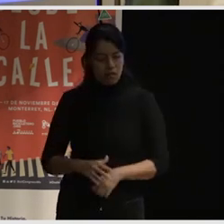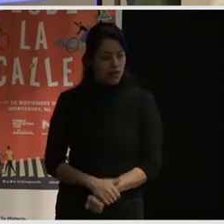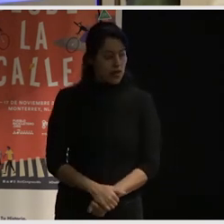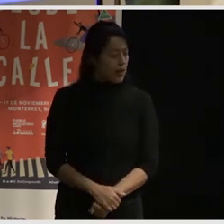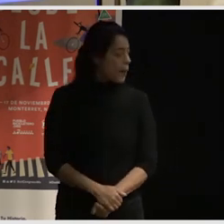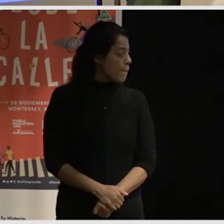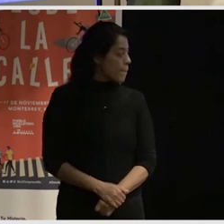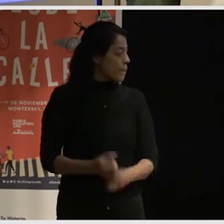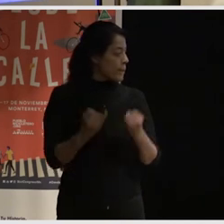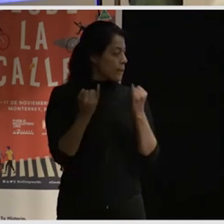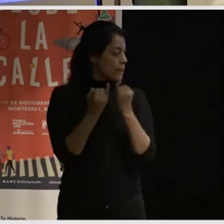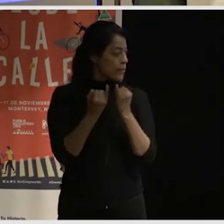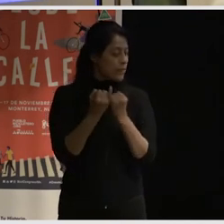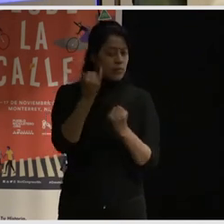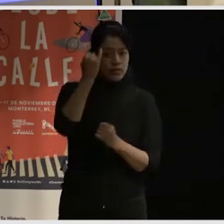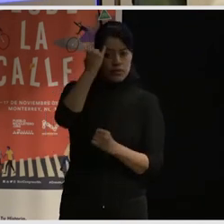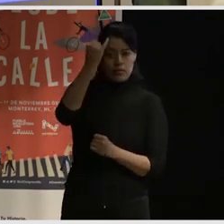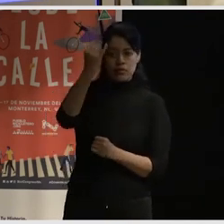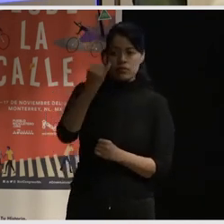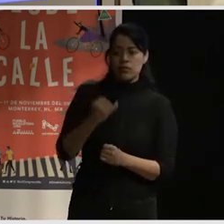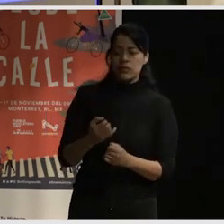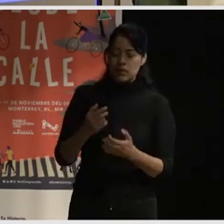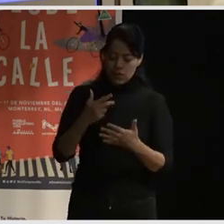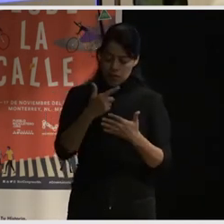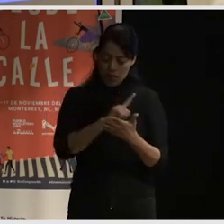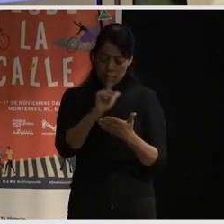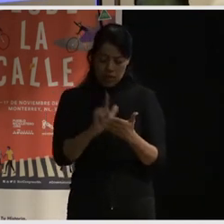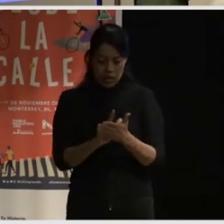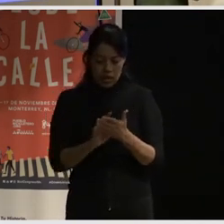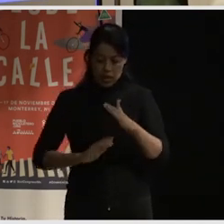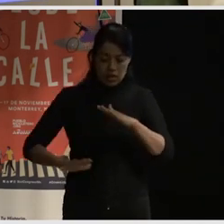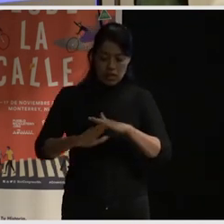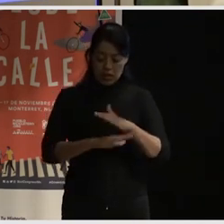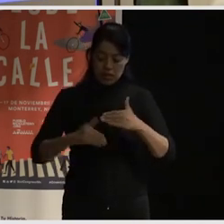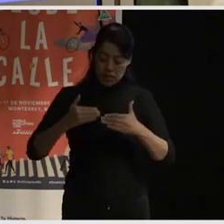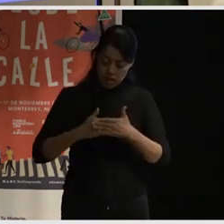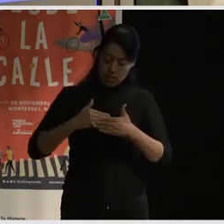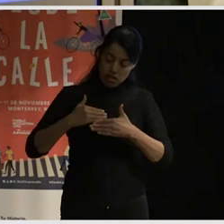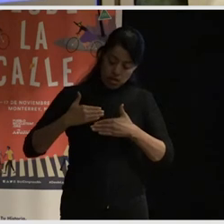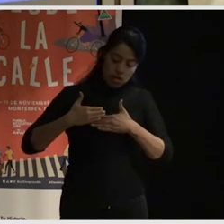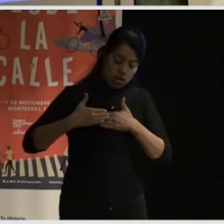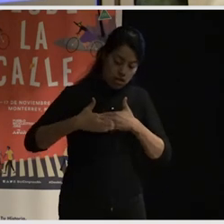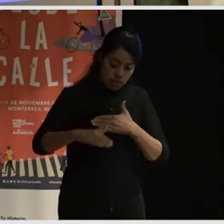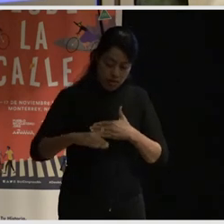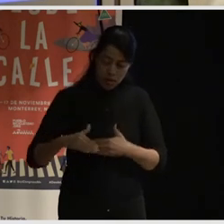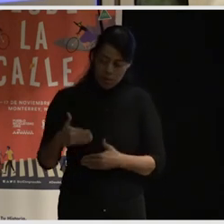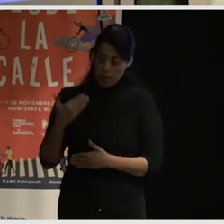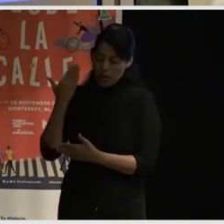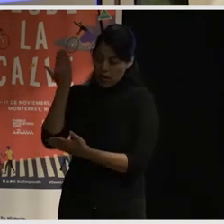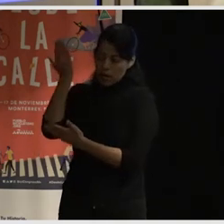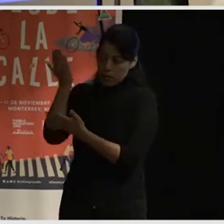sí pues igual la idea de que el tema normativo es la base de donde debemos partir para generar una exigencia